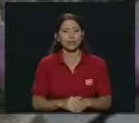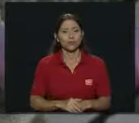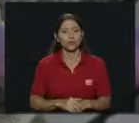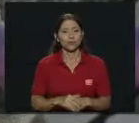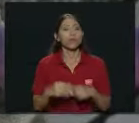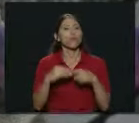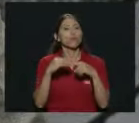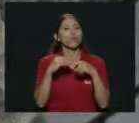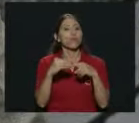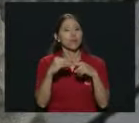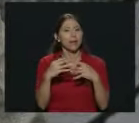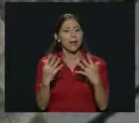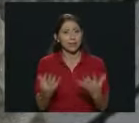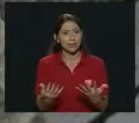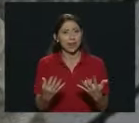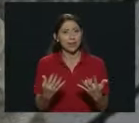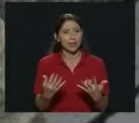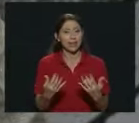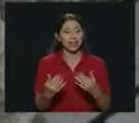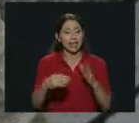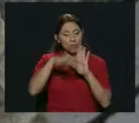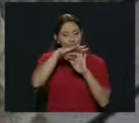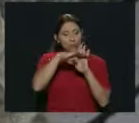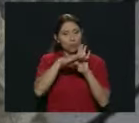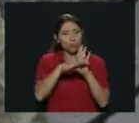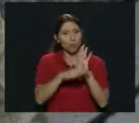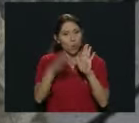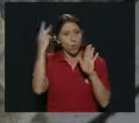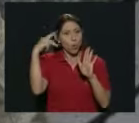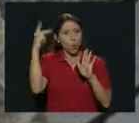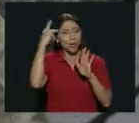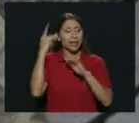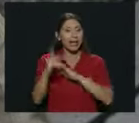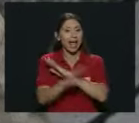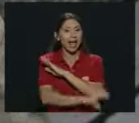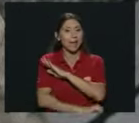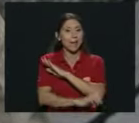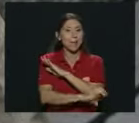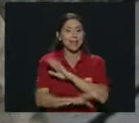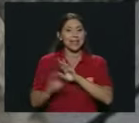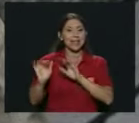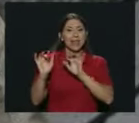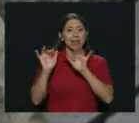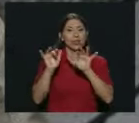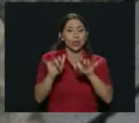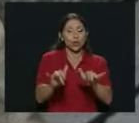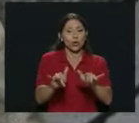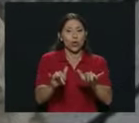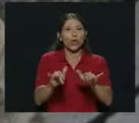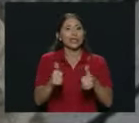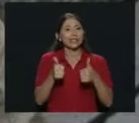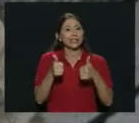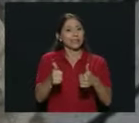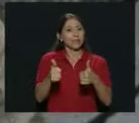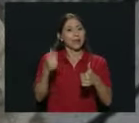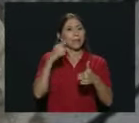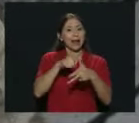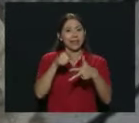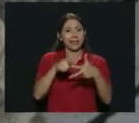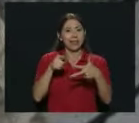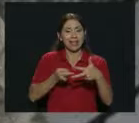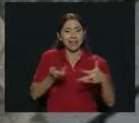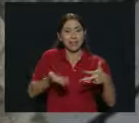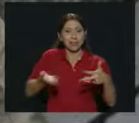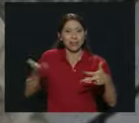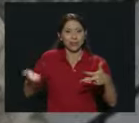fundamentalmente, la política migratoria sirve para 3 elementos dentro del discurso de Trump. En primer